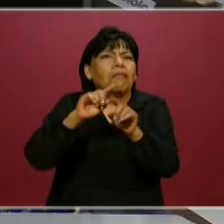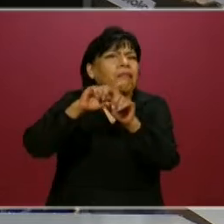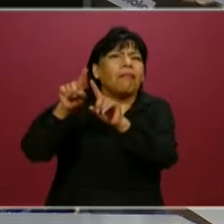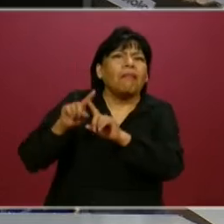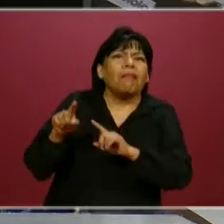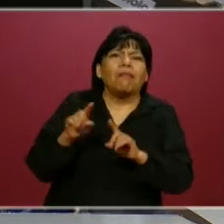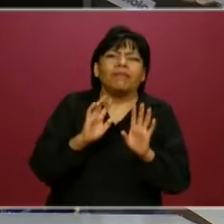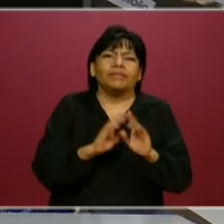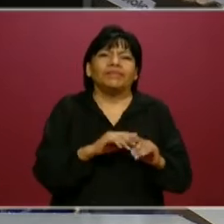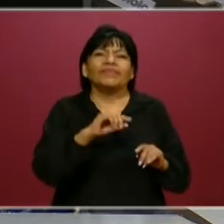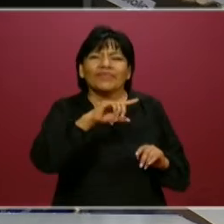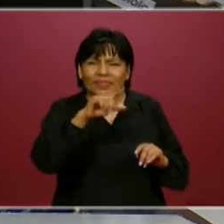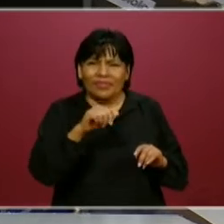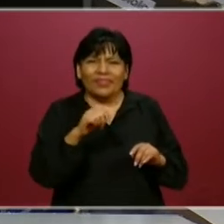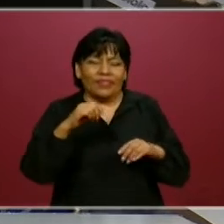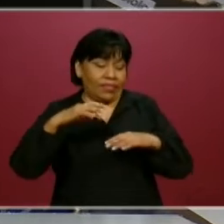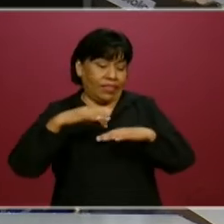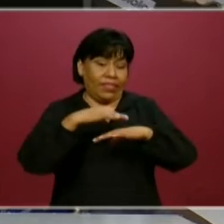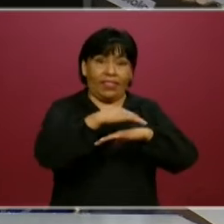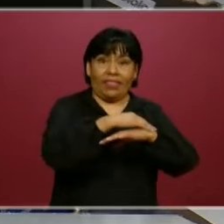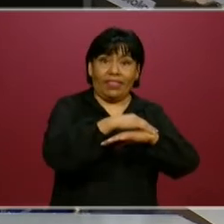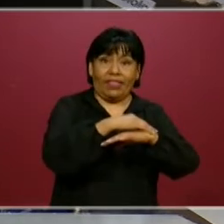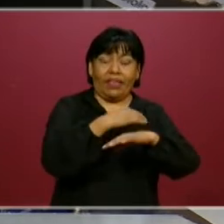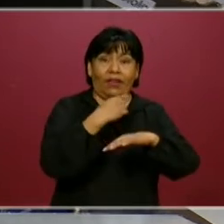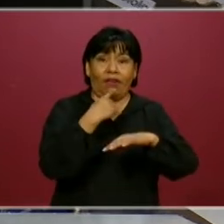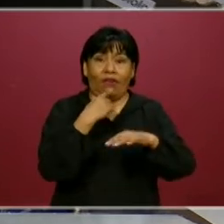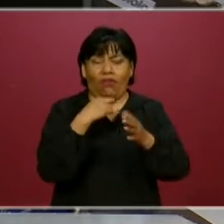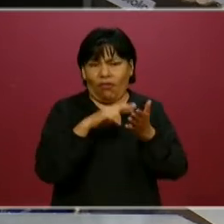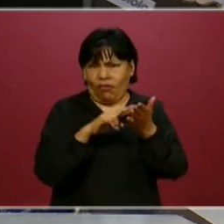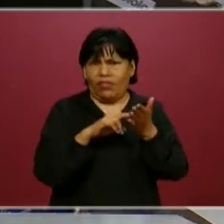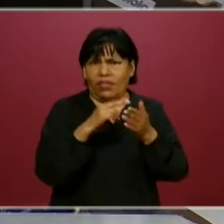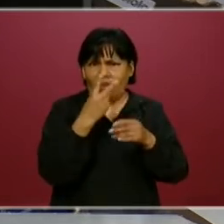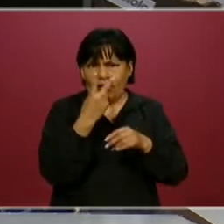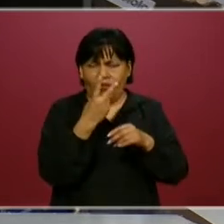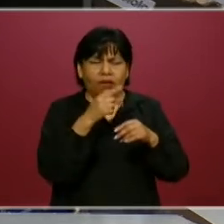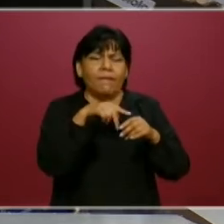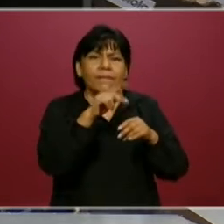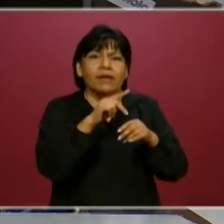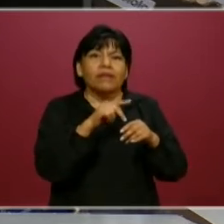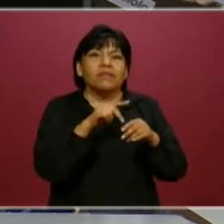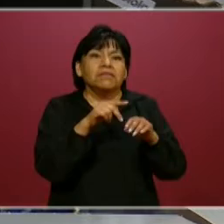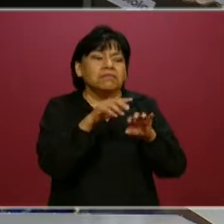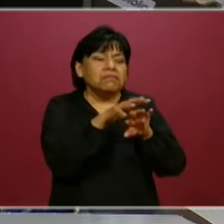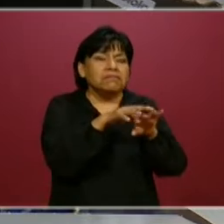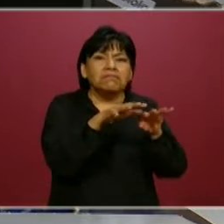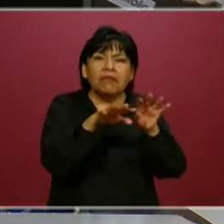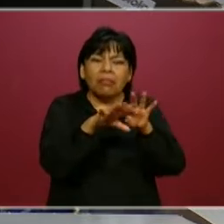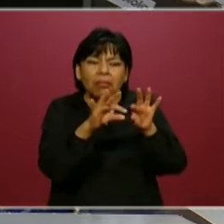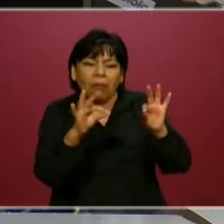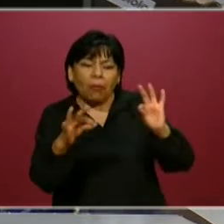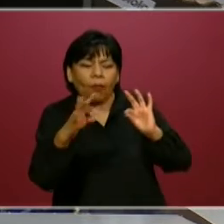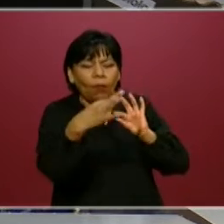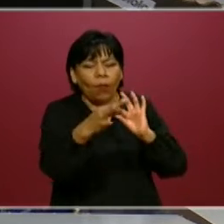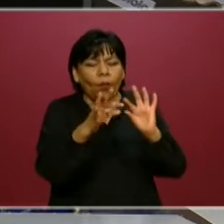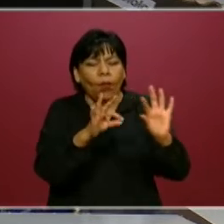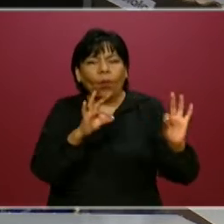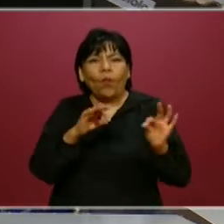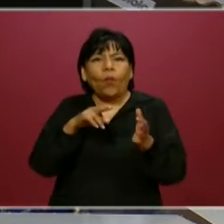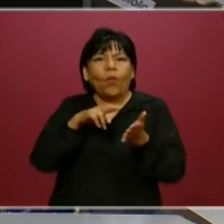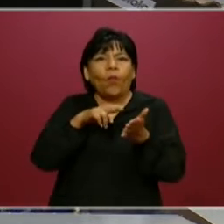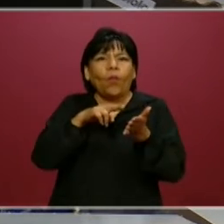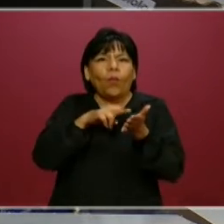posteriormente tenemos una araña que tiene color rojo y negro y las patitas en este caso van a ir de color negro